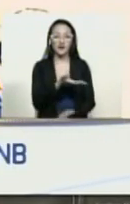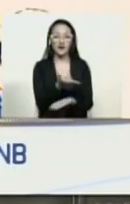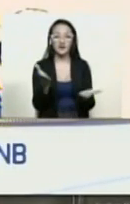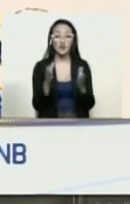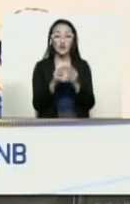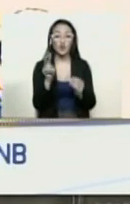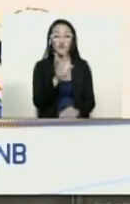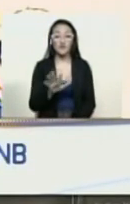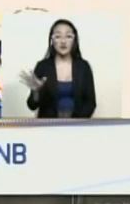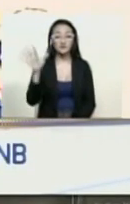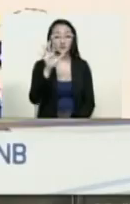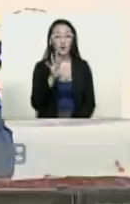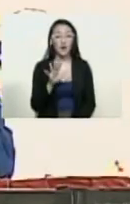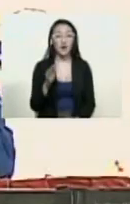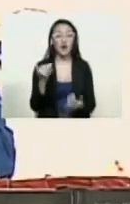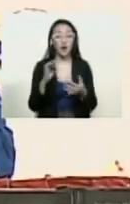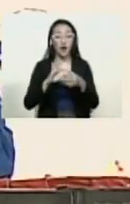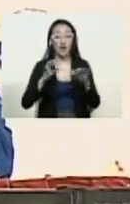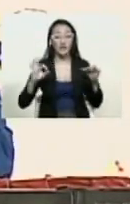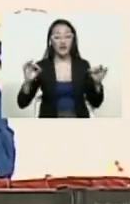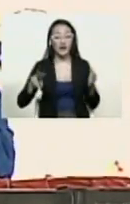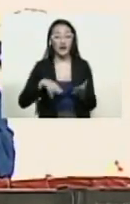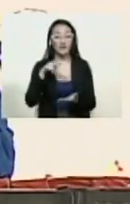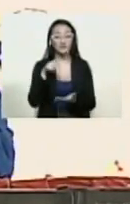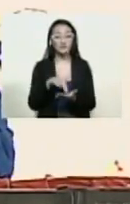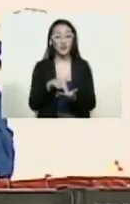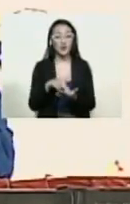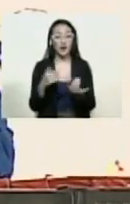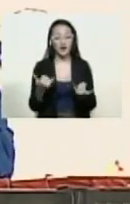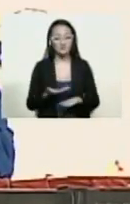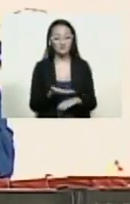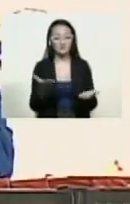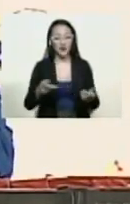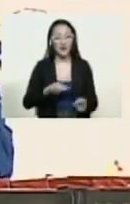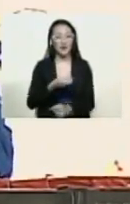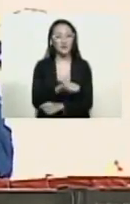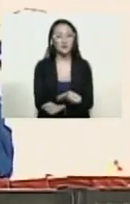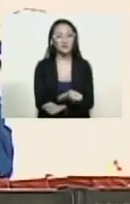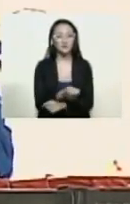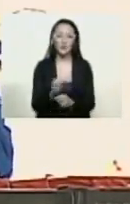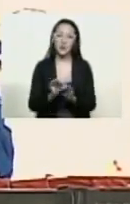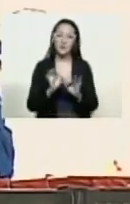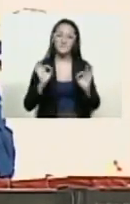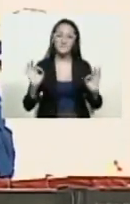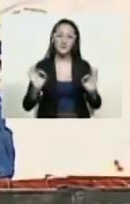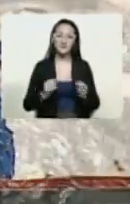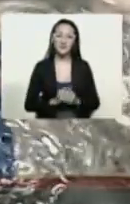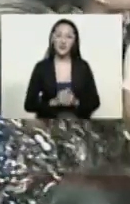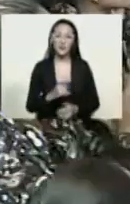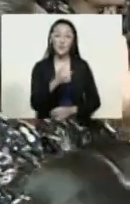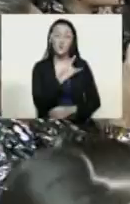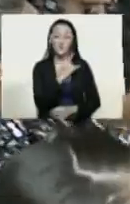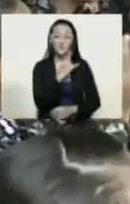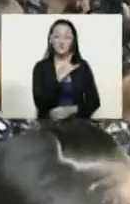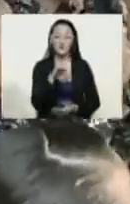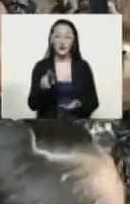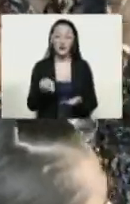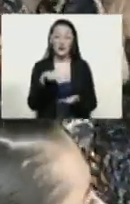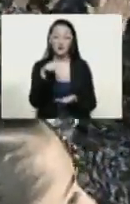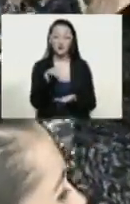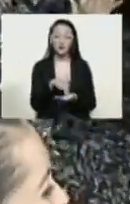cadena nacional de radio y televisión en esta graduación tan especial de la Universidad